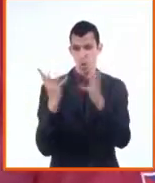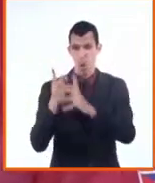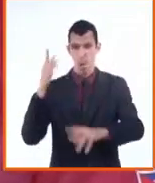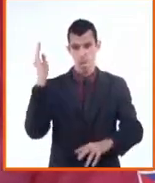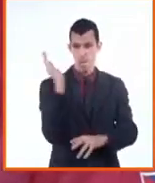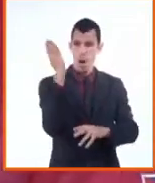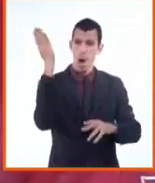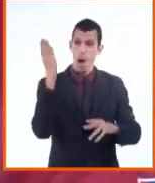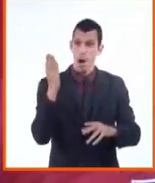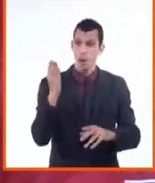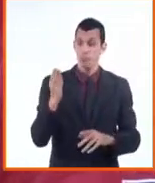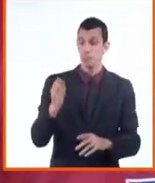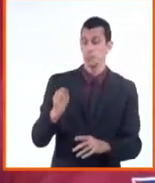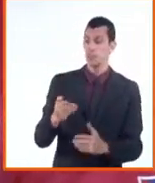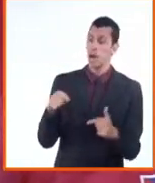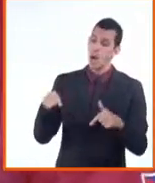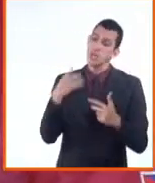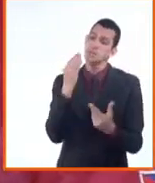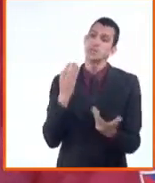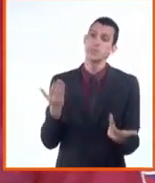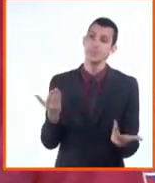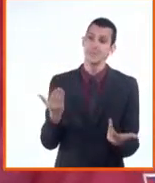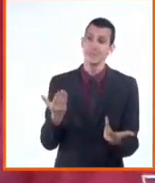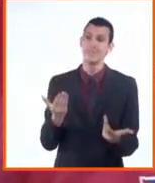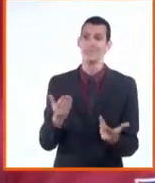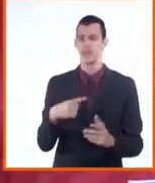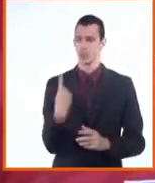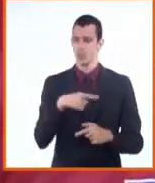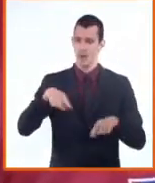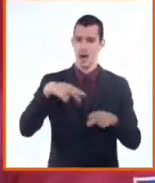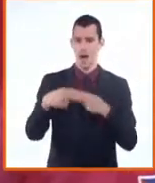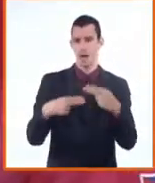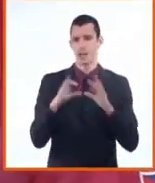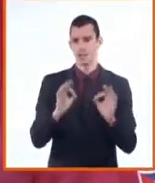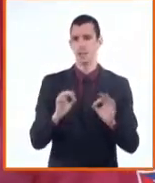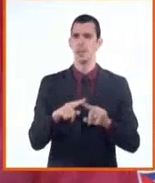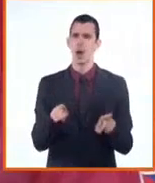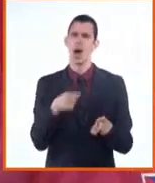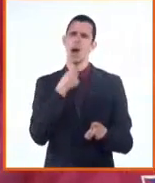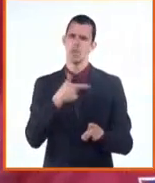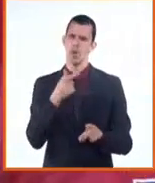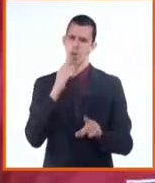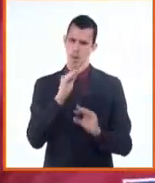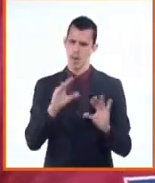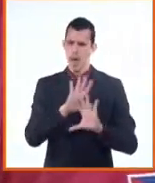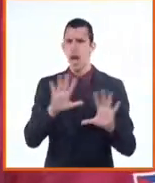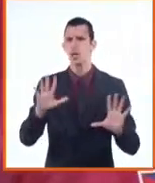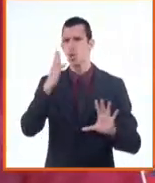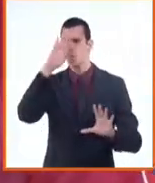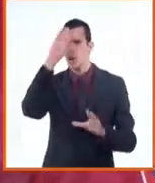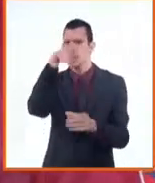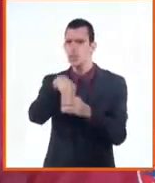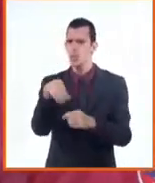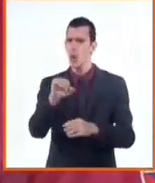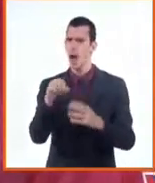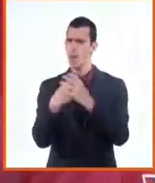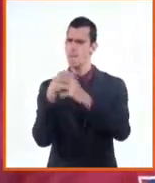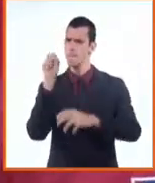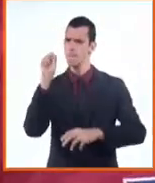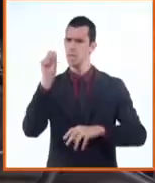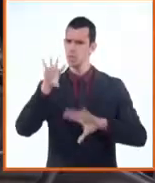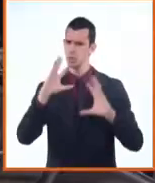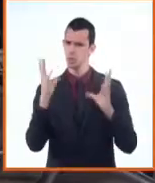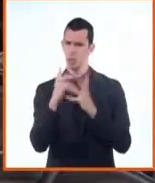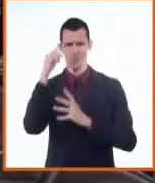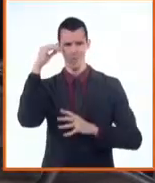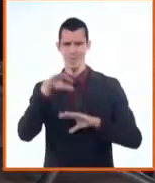yo creo que no está acabado creo que que hay muchos prospectos en Cuba que tienen calidad mucho mucho mucho simplemente que hay que